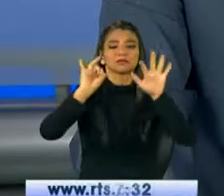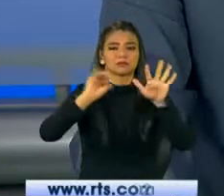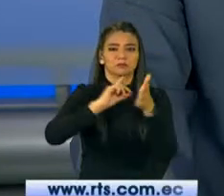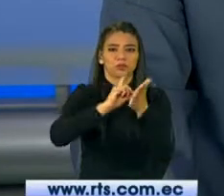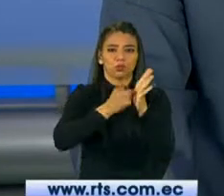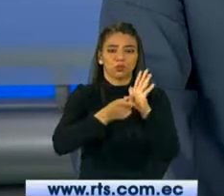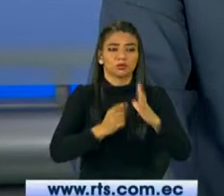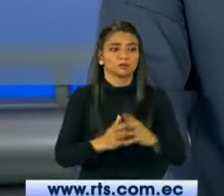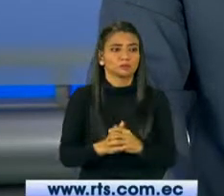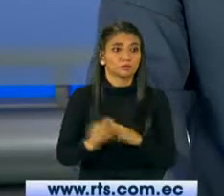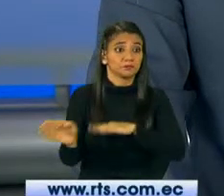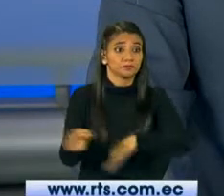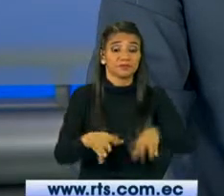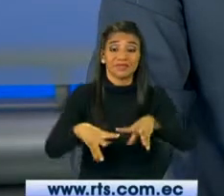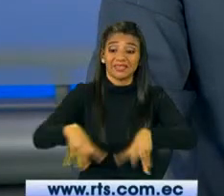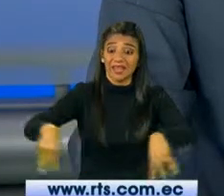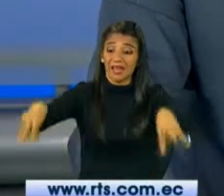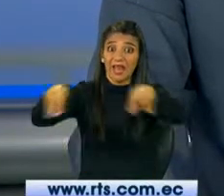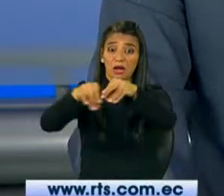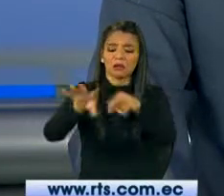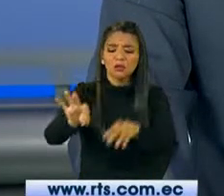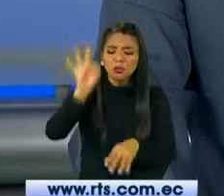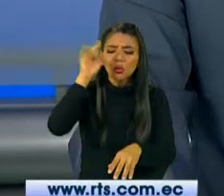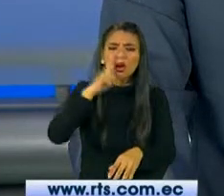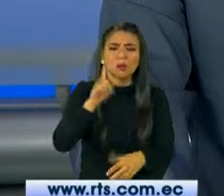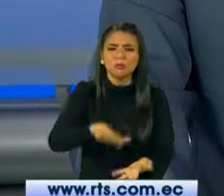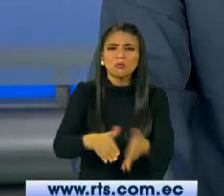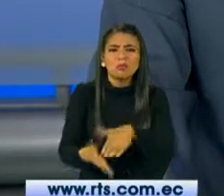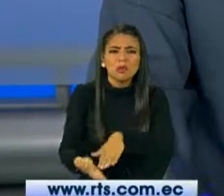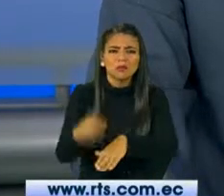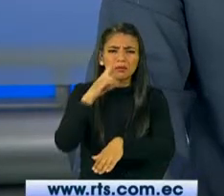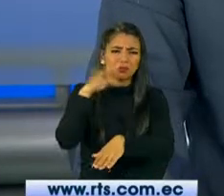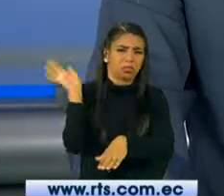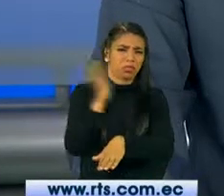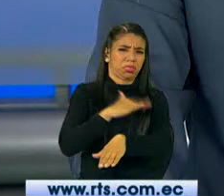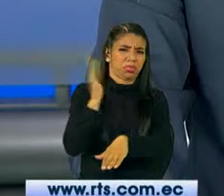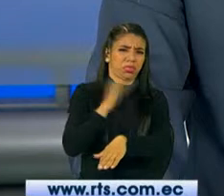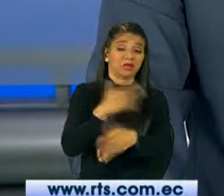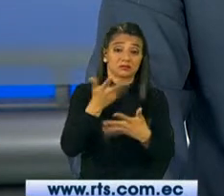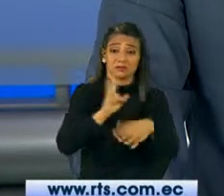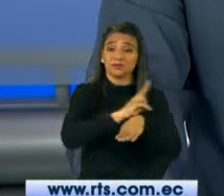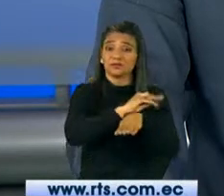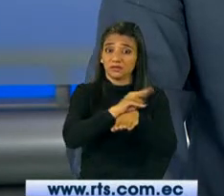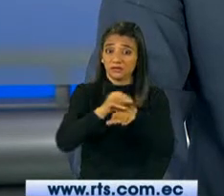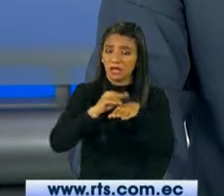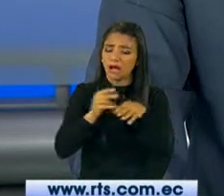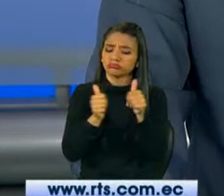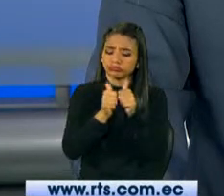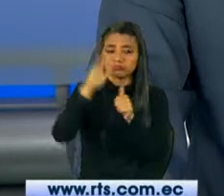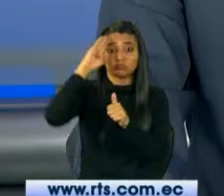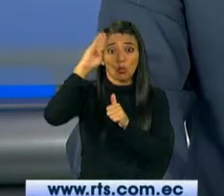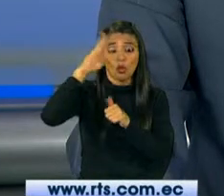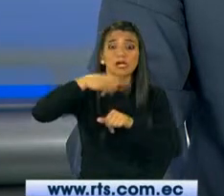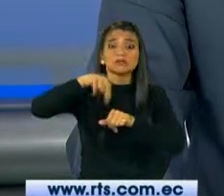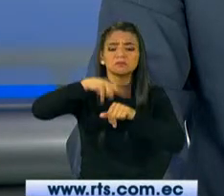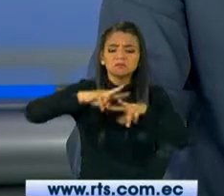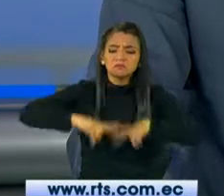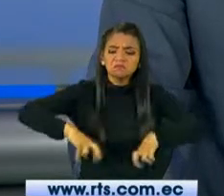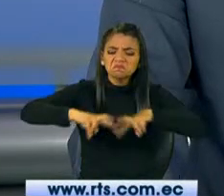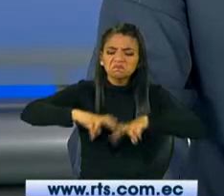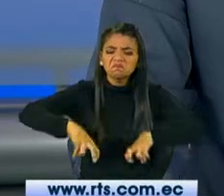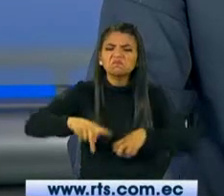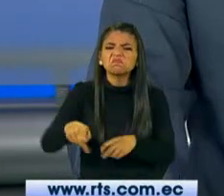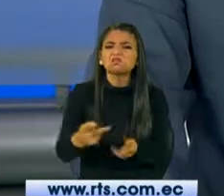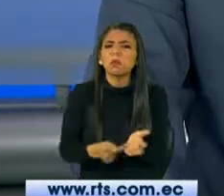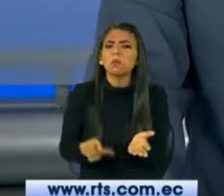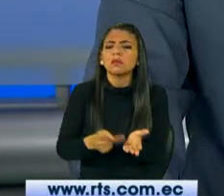Minutos en un predio baldío fue hallado el cadáver de un hombre en estado de descomposición. El fiscal y elementos de la Policía Nacional investigan para determinar las